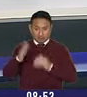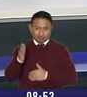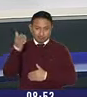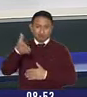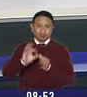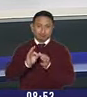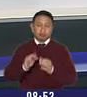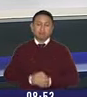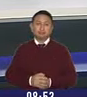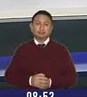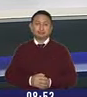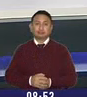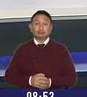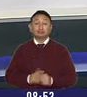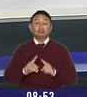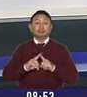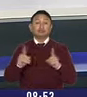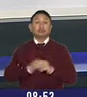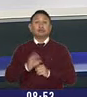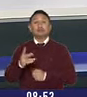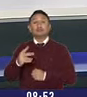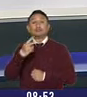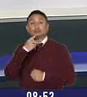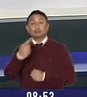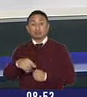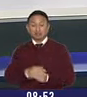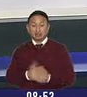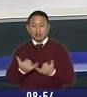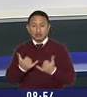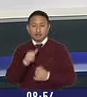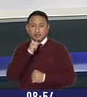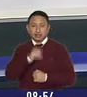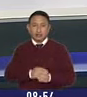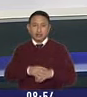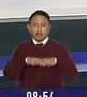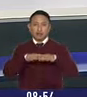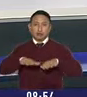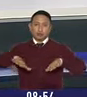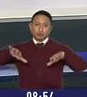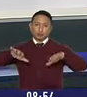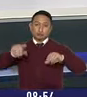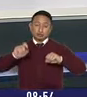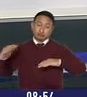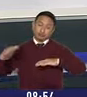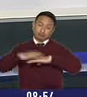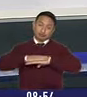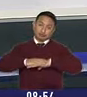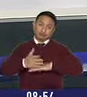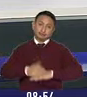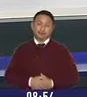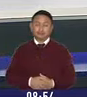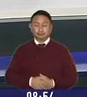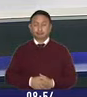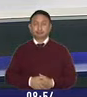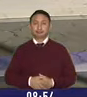de la comunidad. Sin embargo, los vecinos dicen que ahora quedó un hueco que esperan también sea solucionado.